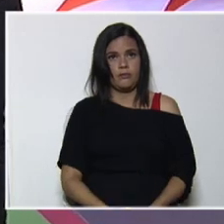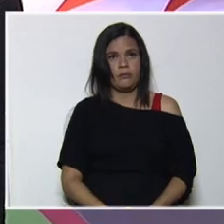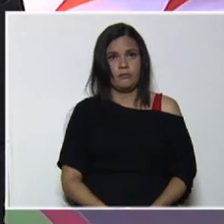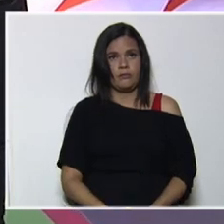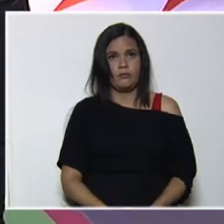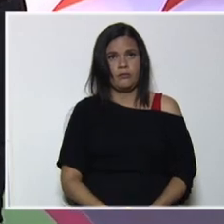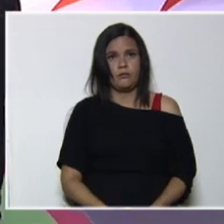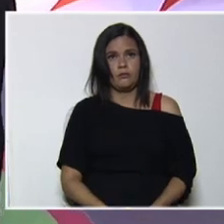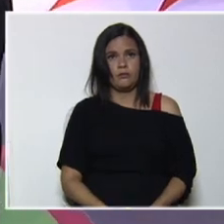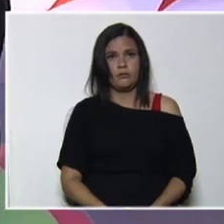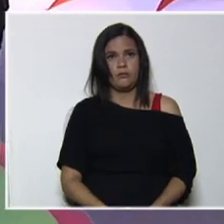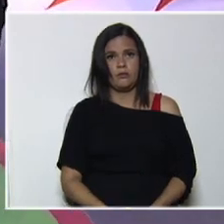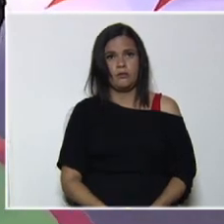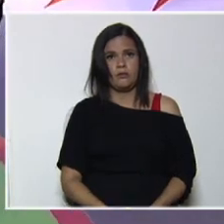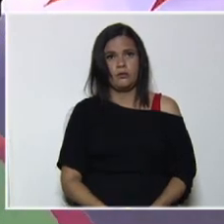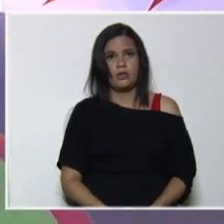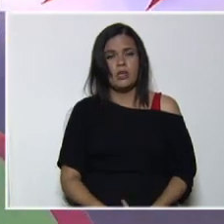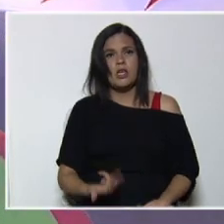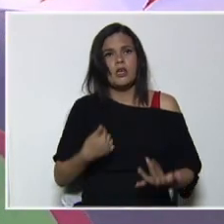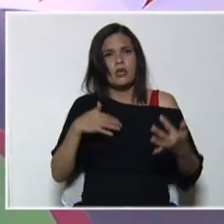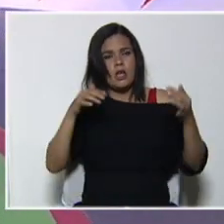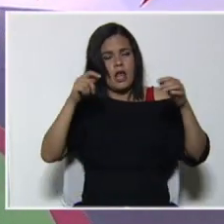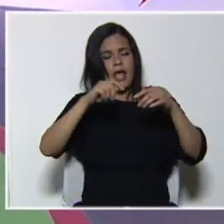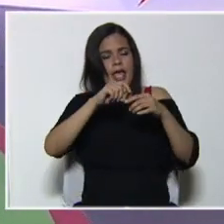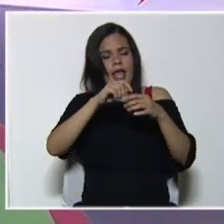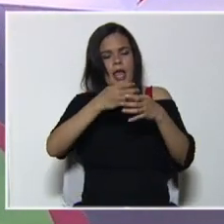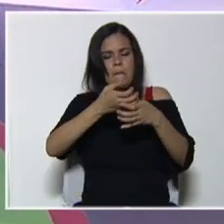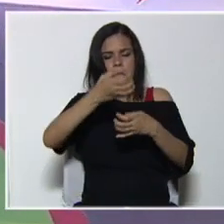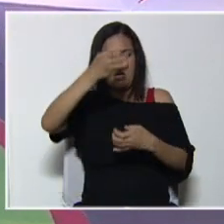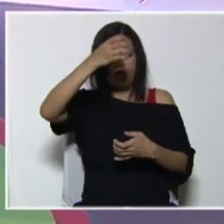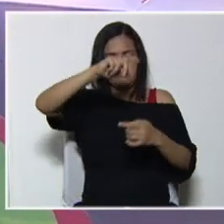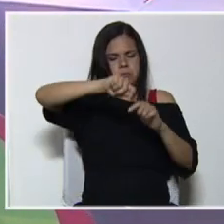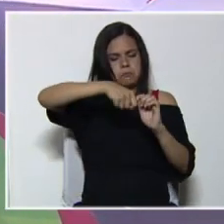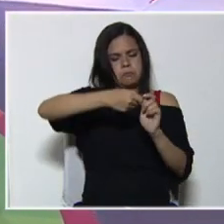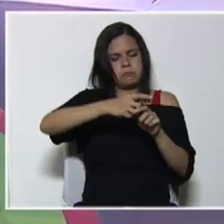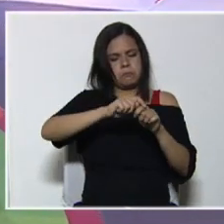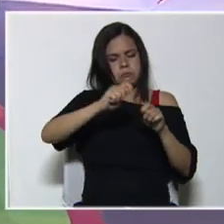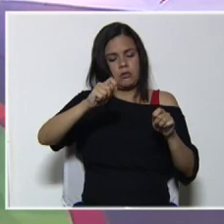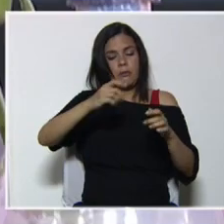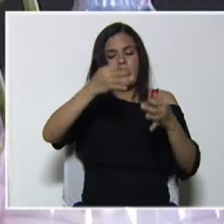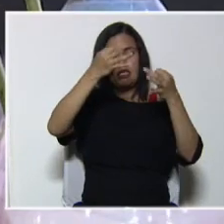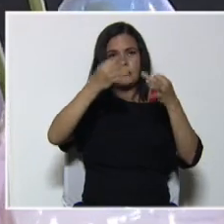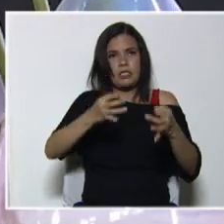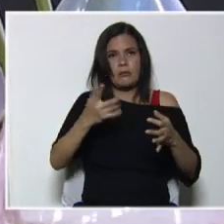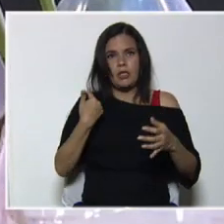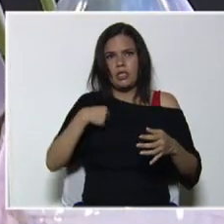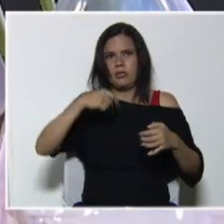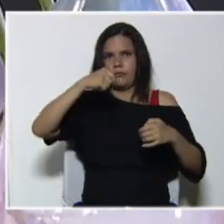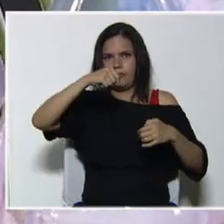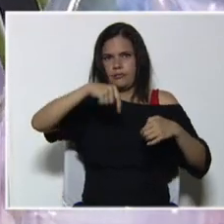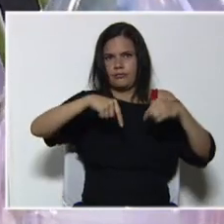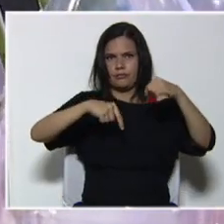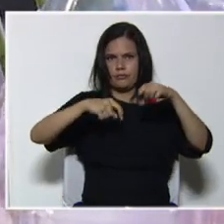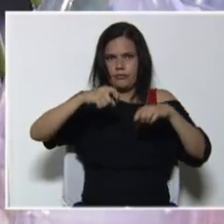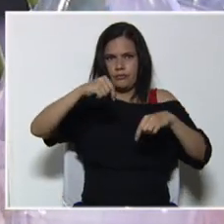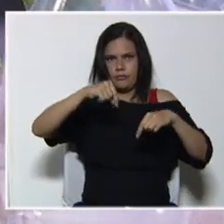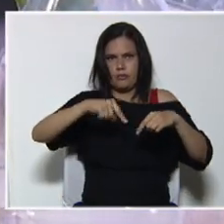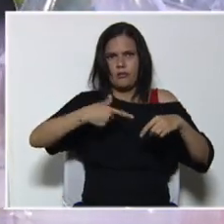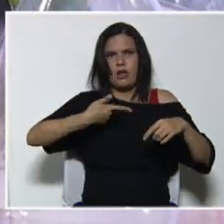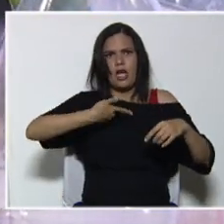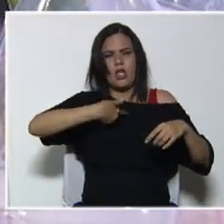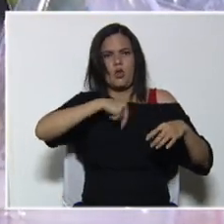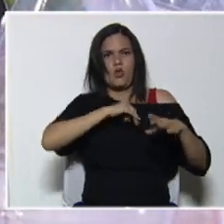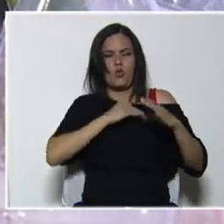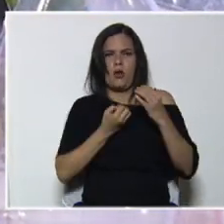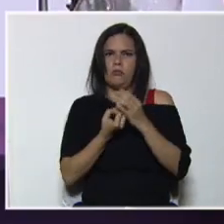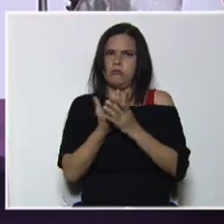a la maceta y ese envase lo podemos amarrar acá para tener frecuentemente ese goteo en nuestra planta.